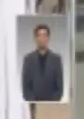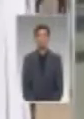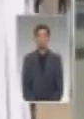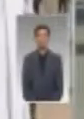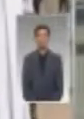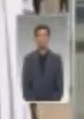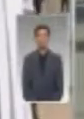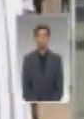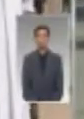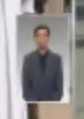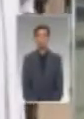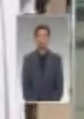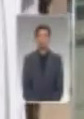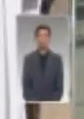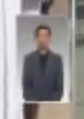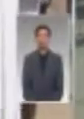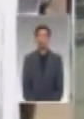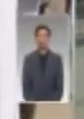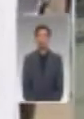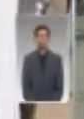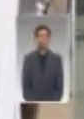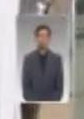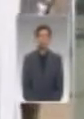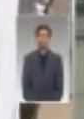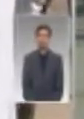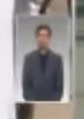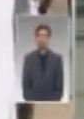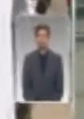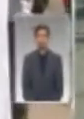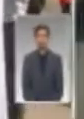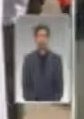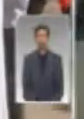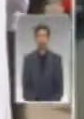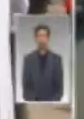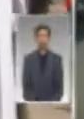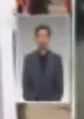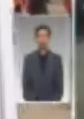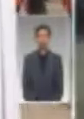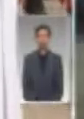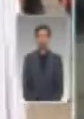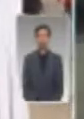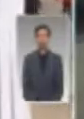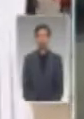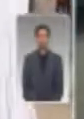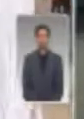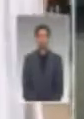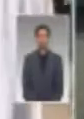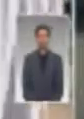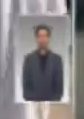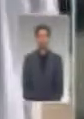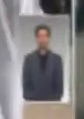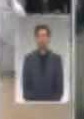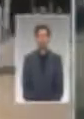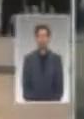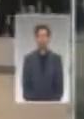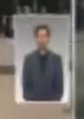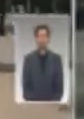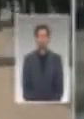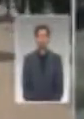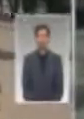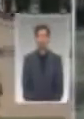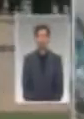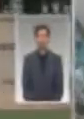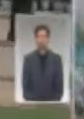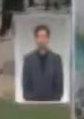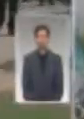8 minutos, algo así, ¿no? Que ese es bastante poco considerando el volumen de personas que hay. Pero en estas misas de este tipo, el largo